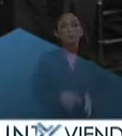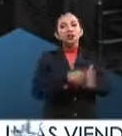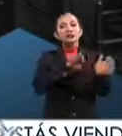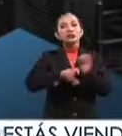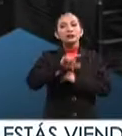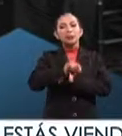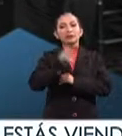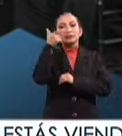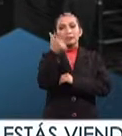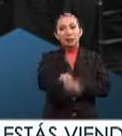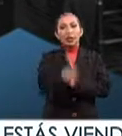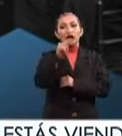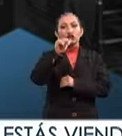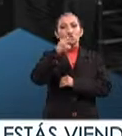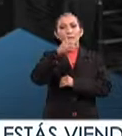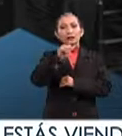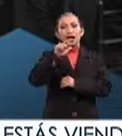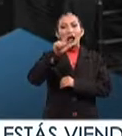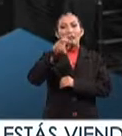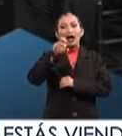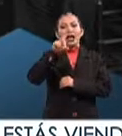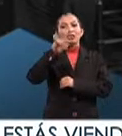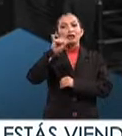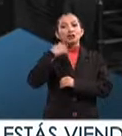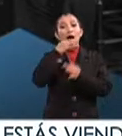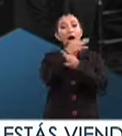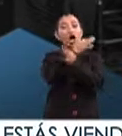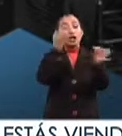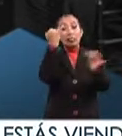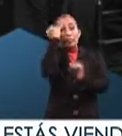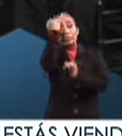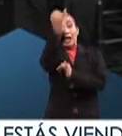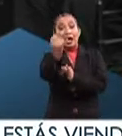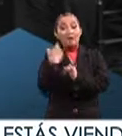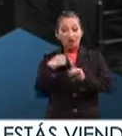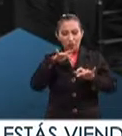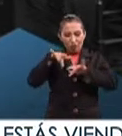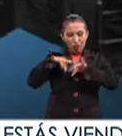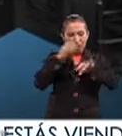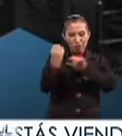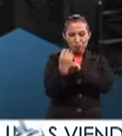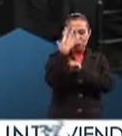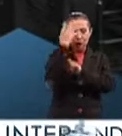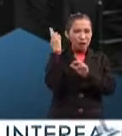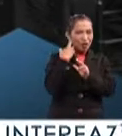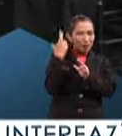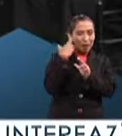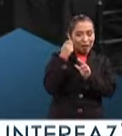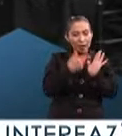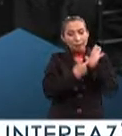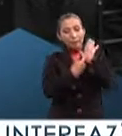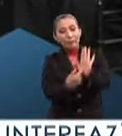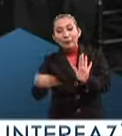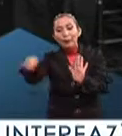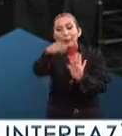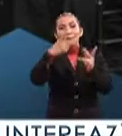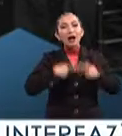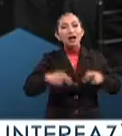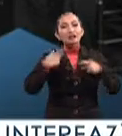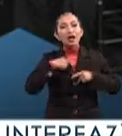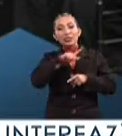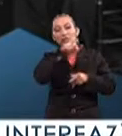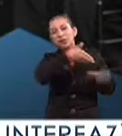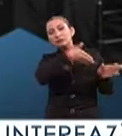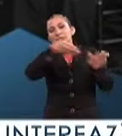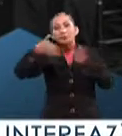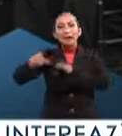En 1877, Tomás Alva Edison anuncia la invención del fonógrafo. El aparato fue presentado al público días